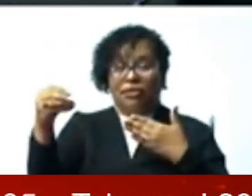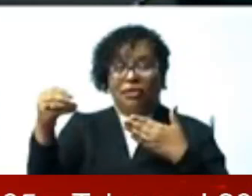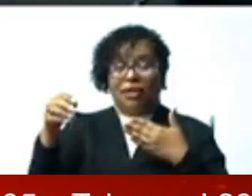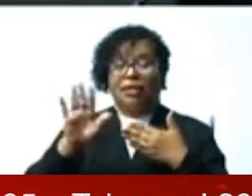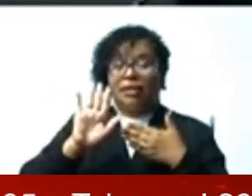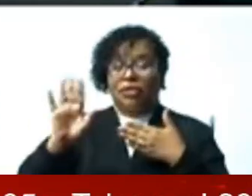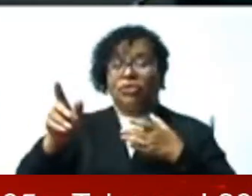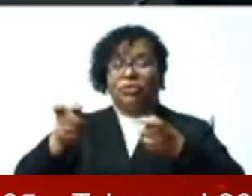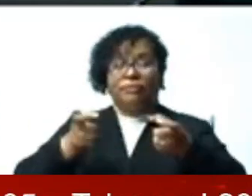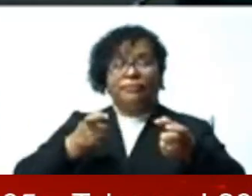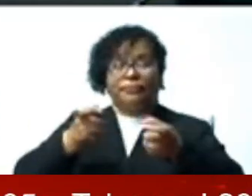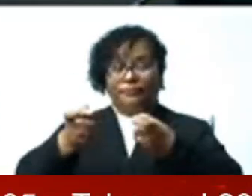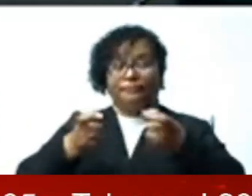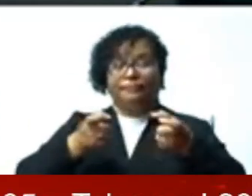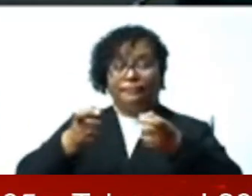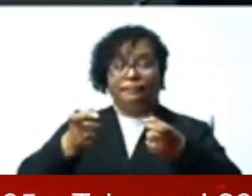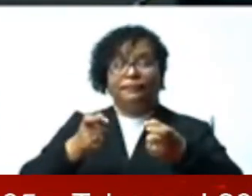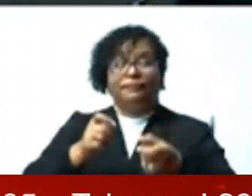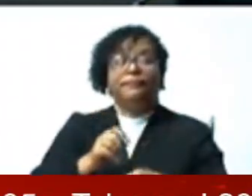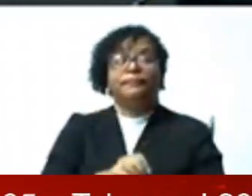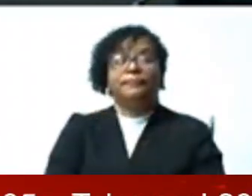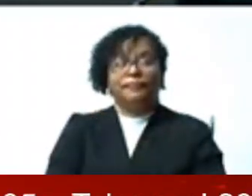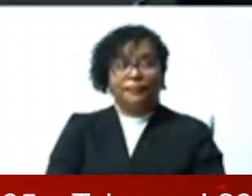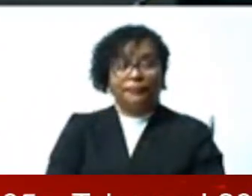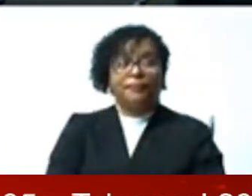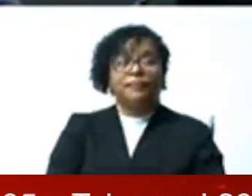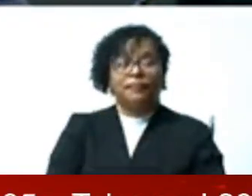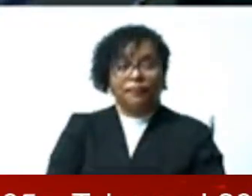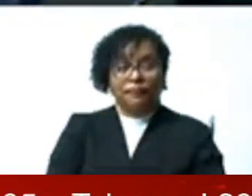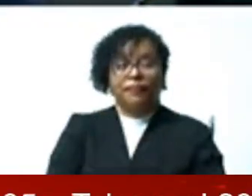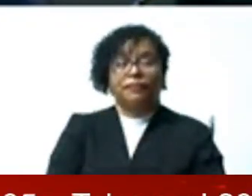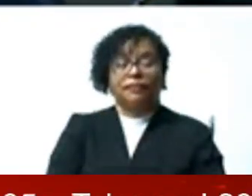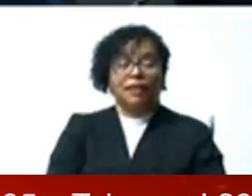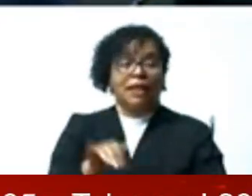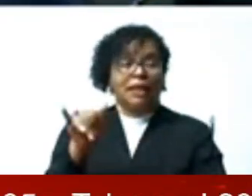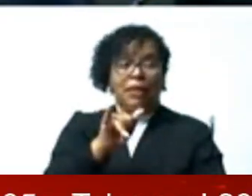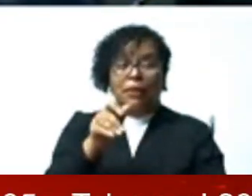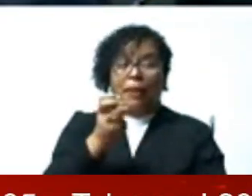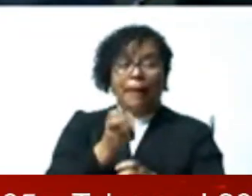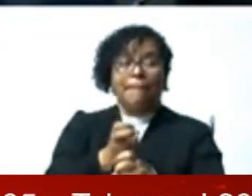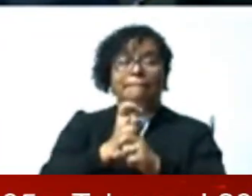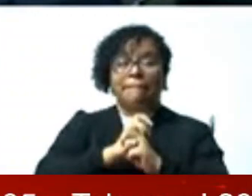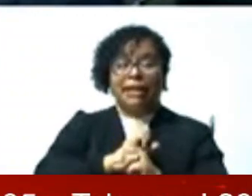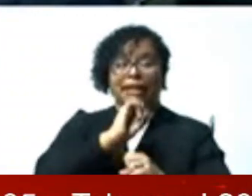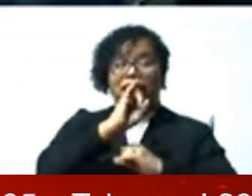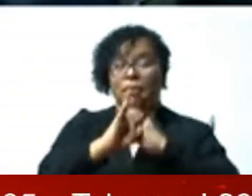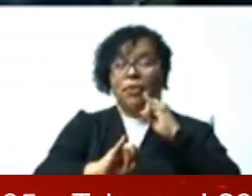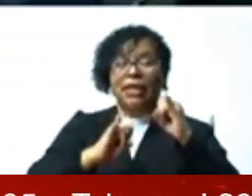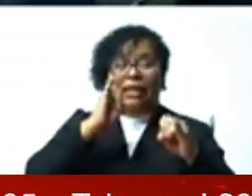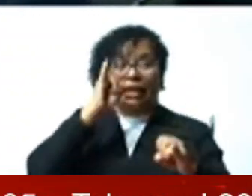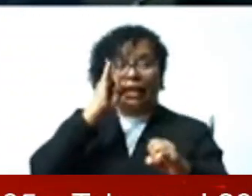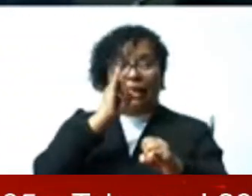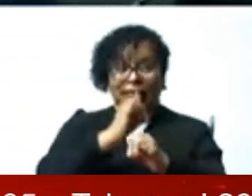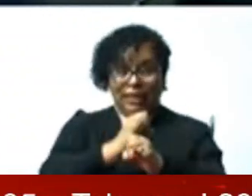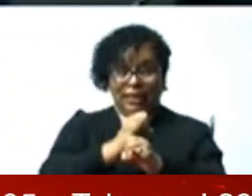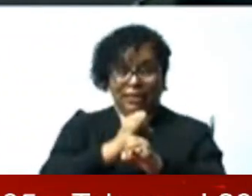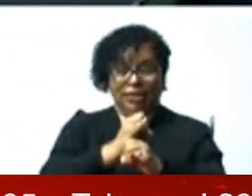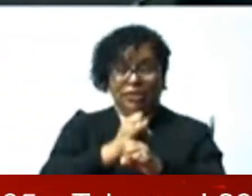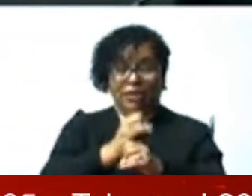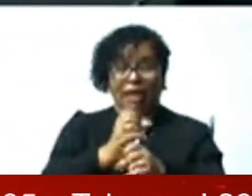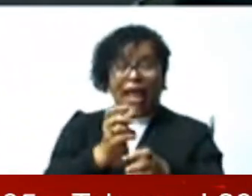Entre el sector no financiero y los préstamos internacionales, estamos hablando que ha tomado casi